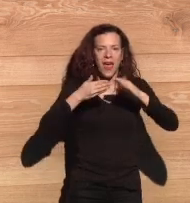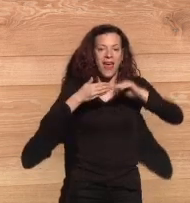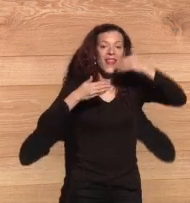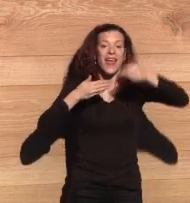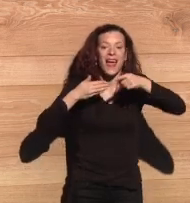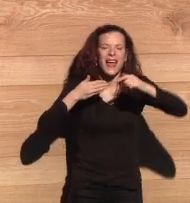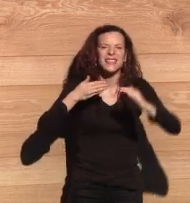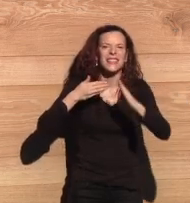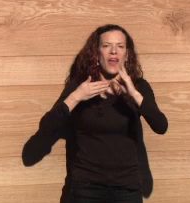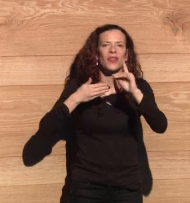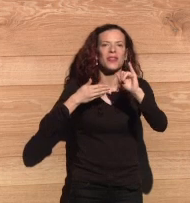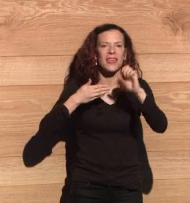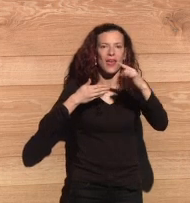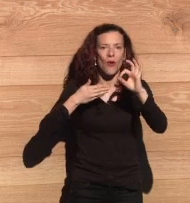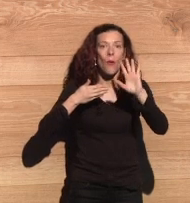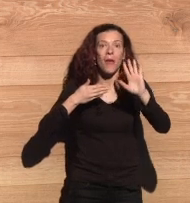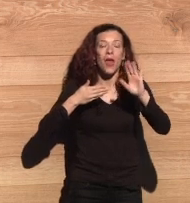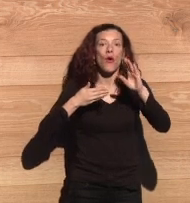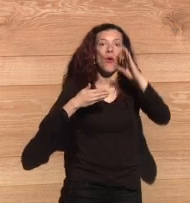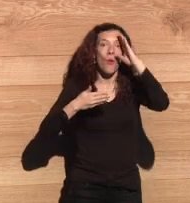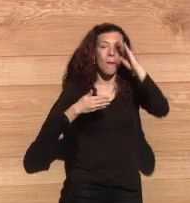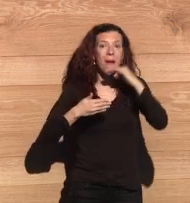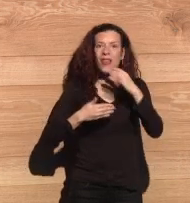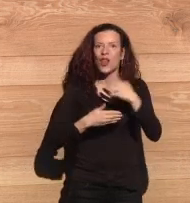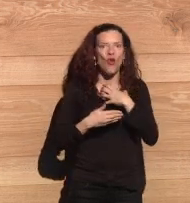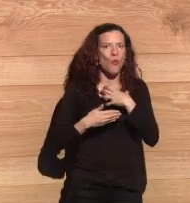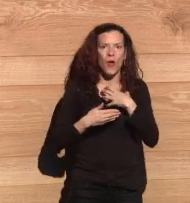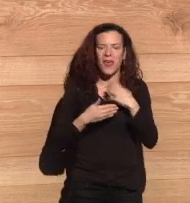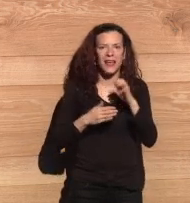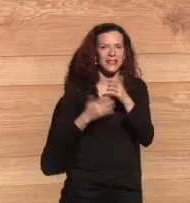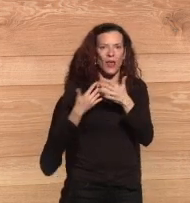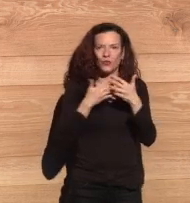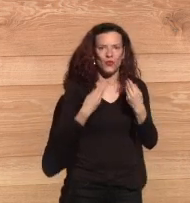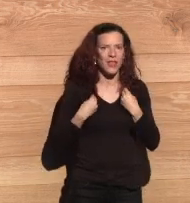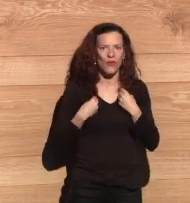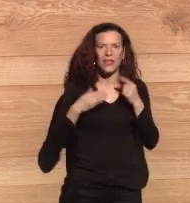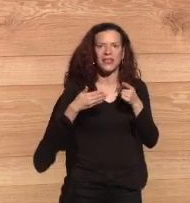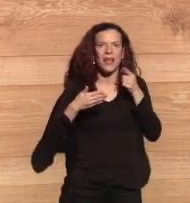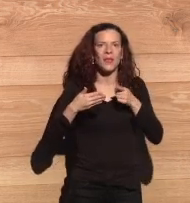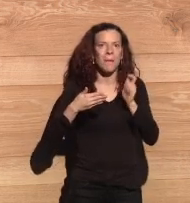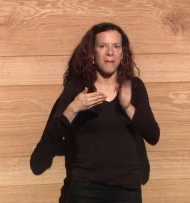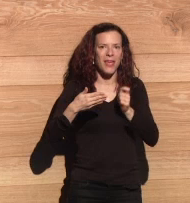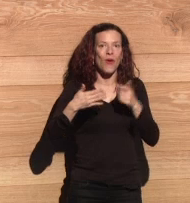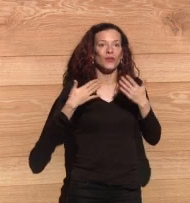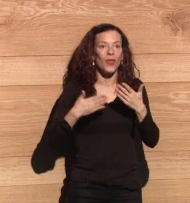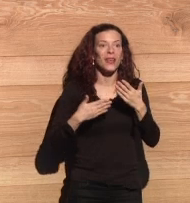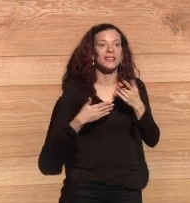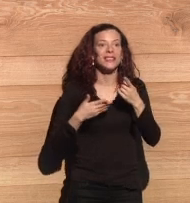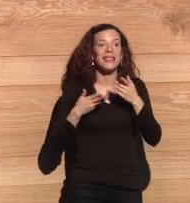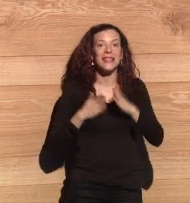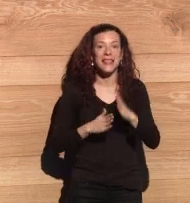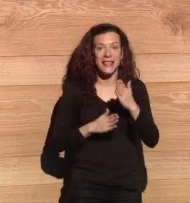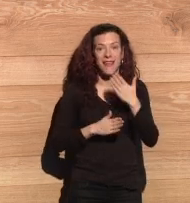lado, pero el papá no puede vivir en Estados Unidos, el papá vive en México. Entonces el niño estaba cumpliendo 15